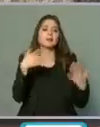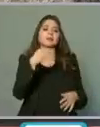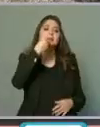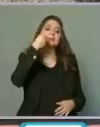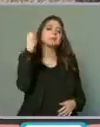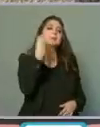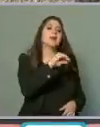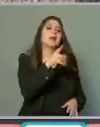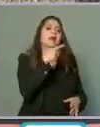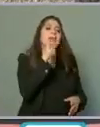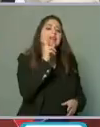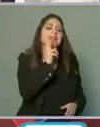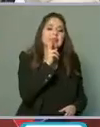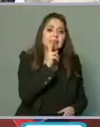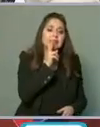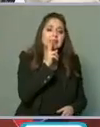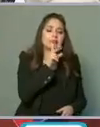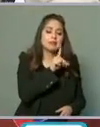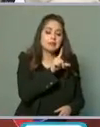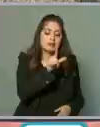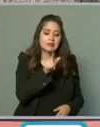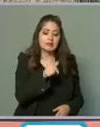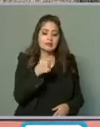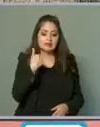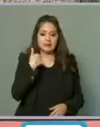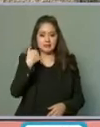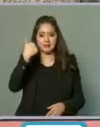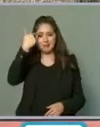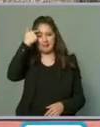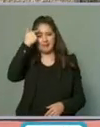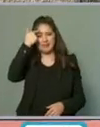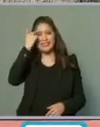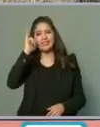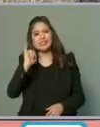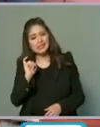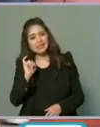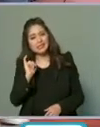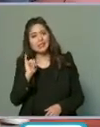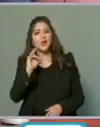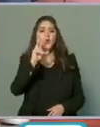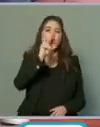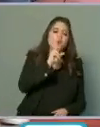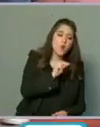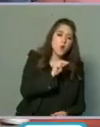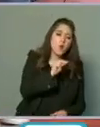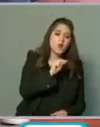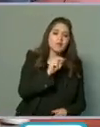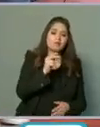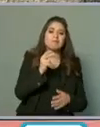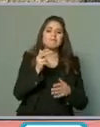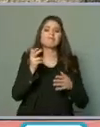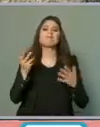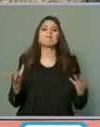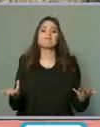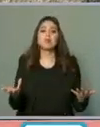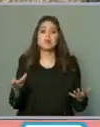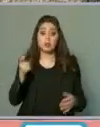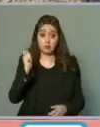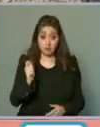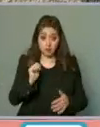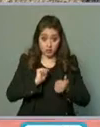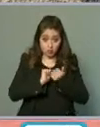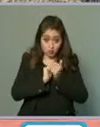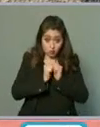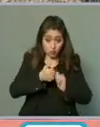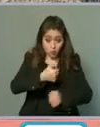de repente ya empieza uno emocionalmente a decir, bueno, sí me lo permito, bueno, no. Y entonces me pregunto, estoy enfermito. exacto, ¿hay obesidad